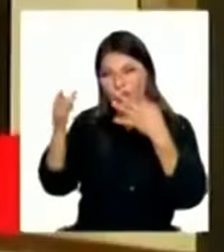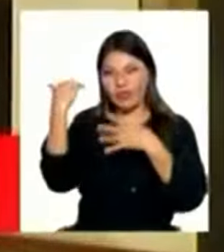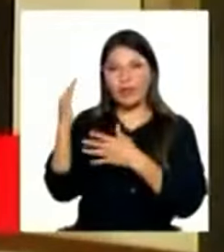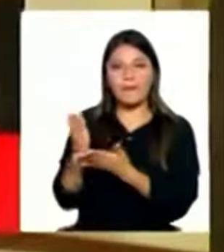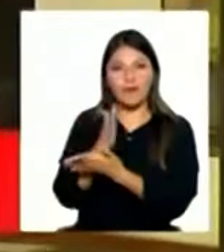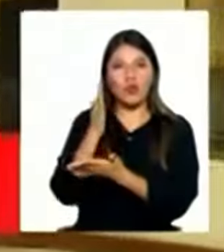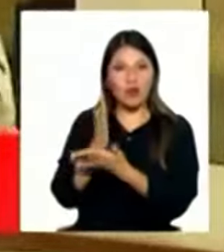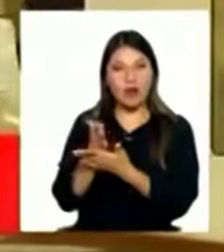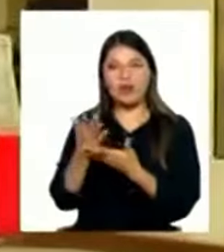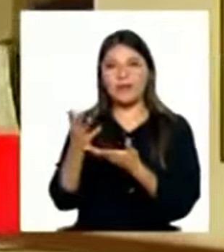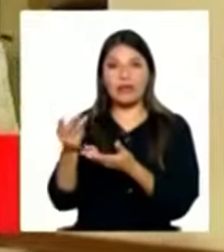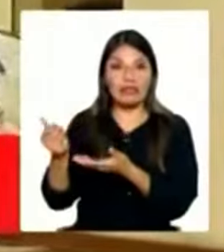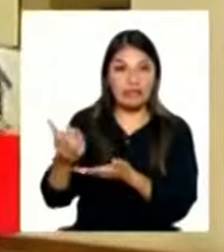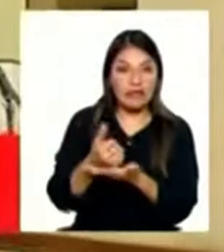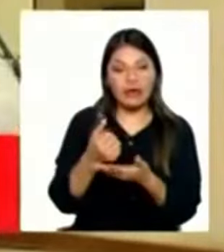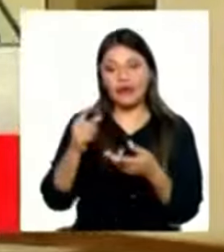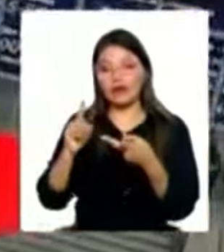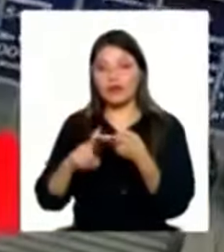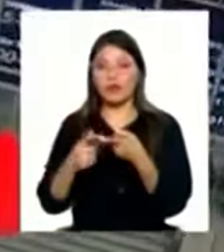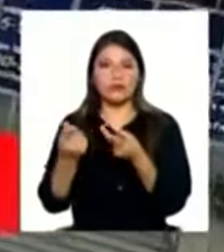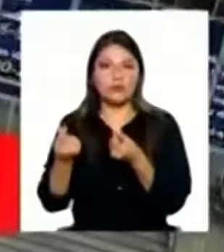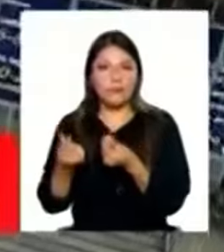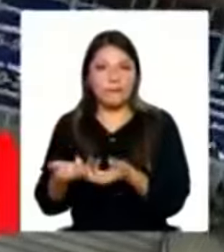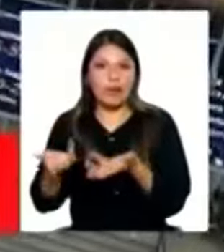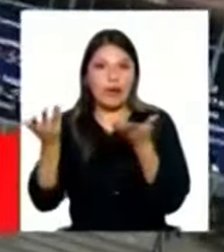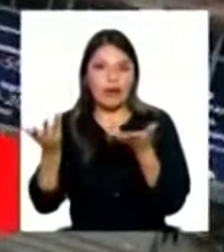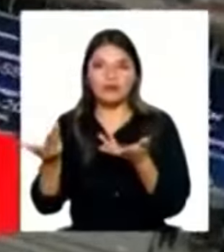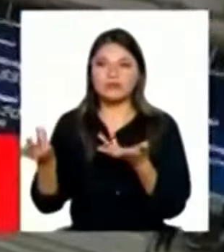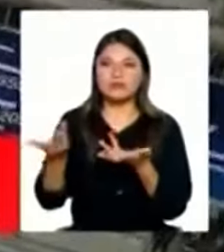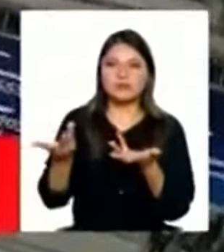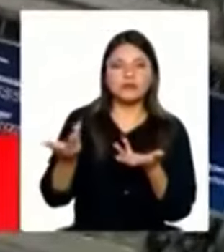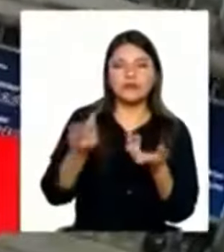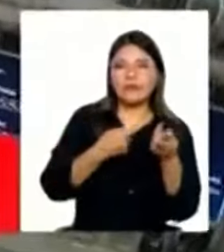colusión, lavado de activos y otros. La